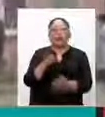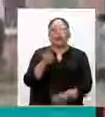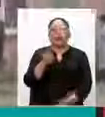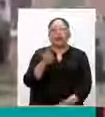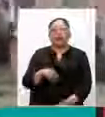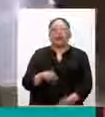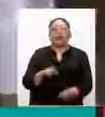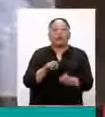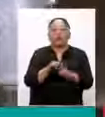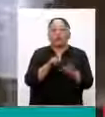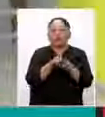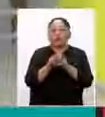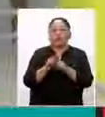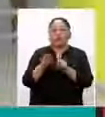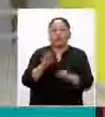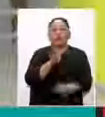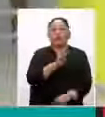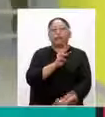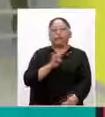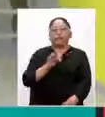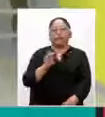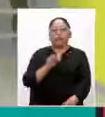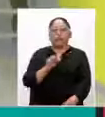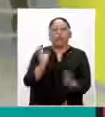810-8004, a la página web